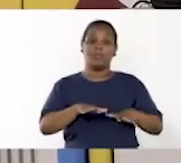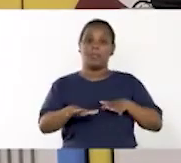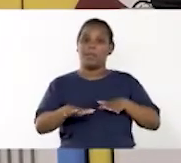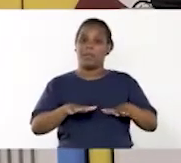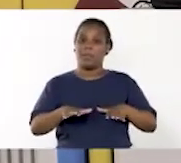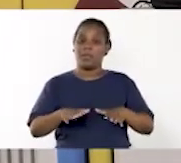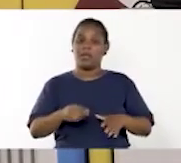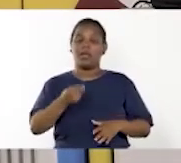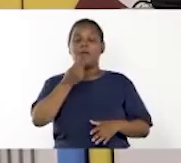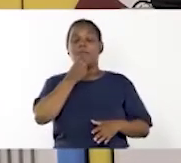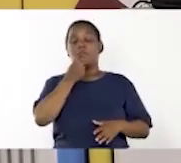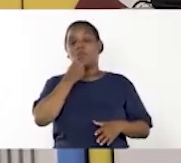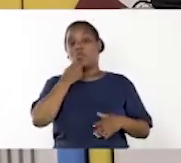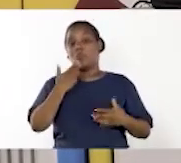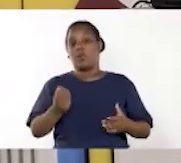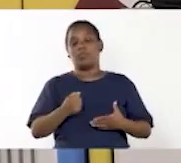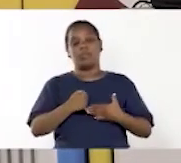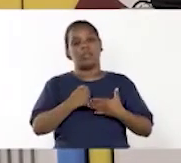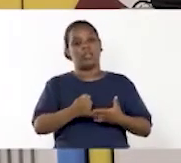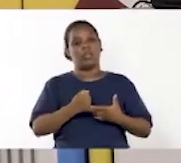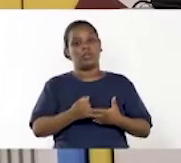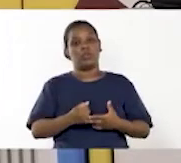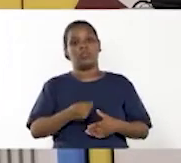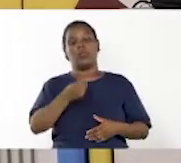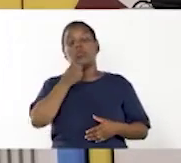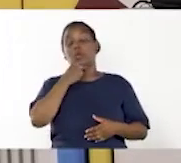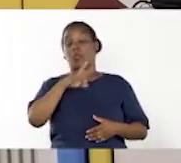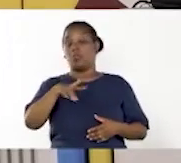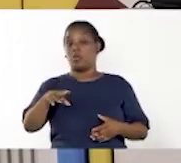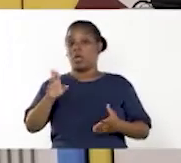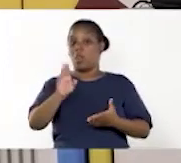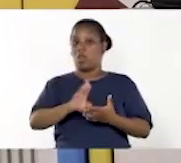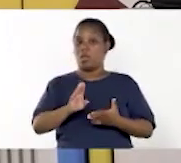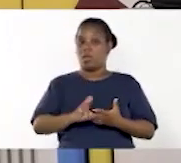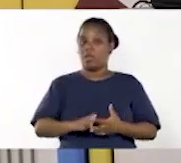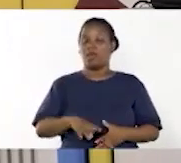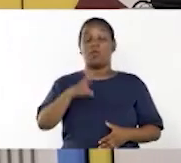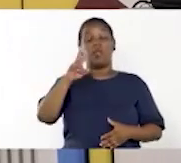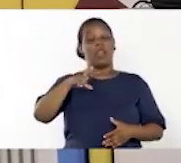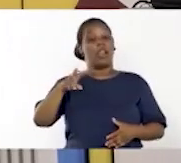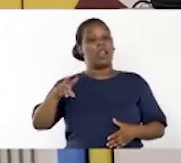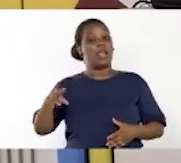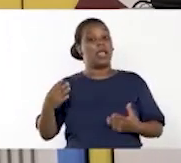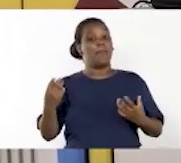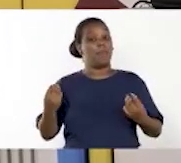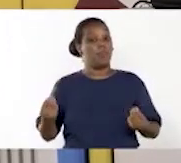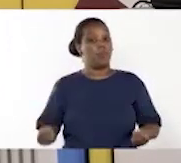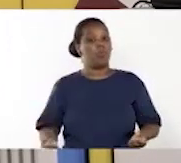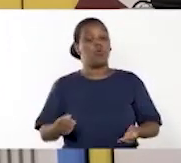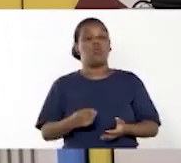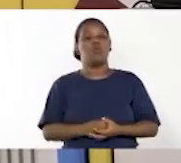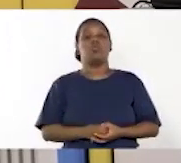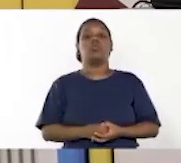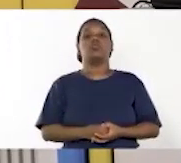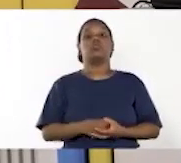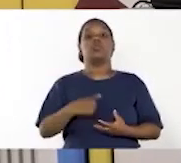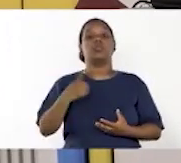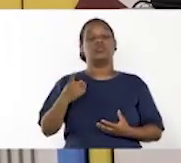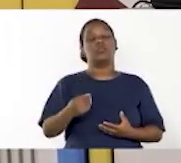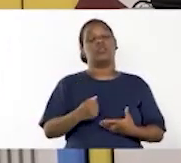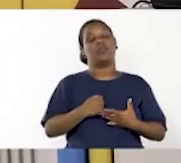y pueden pedir ayuda, pueden utilizar los libros, sobre todo leer mucho, y eso les